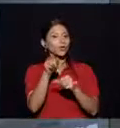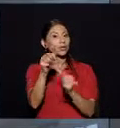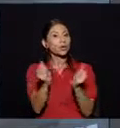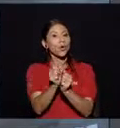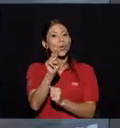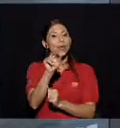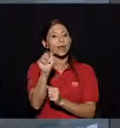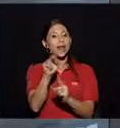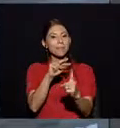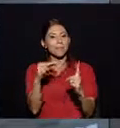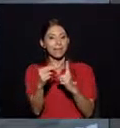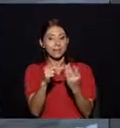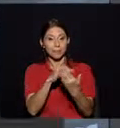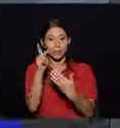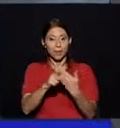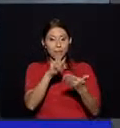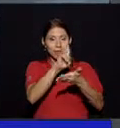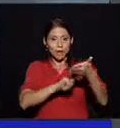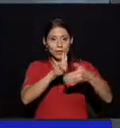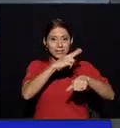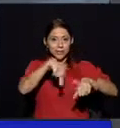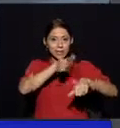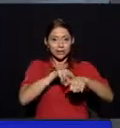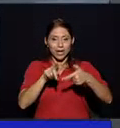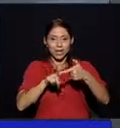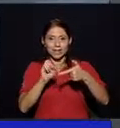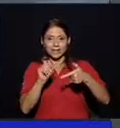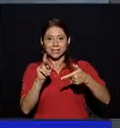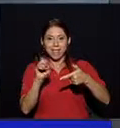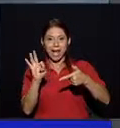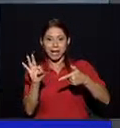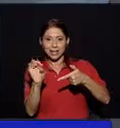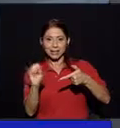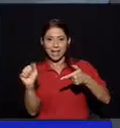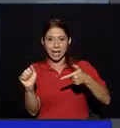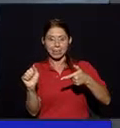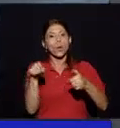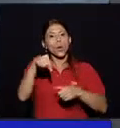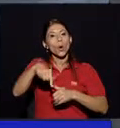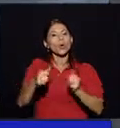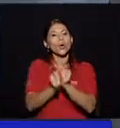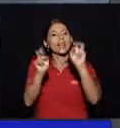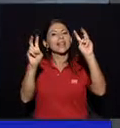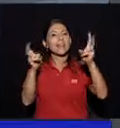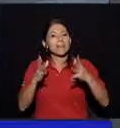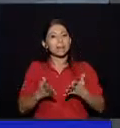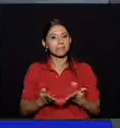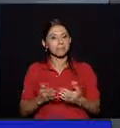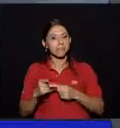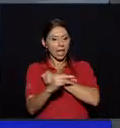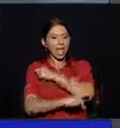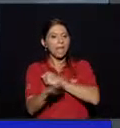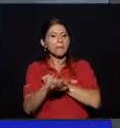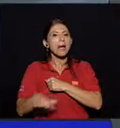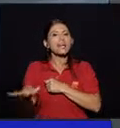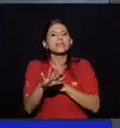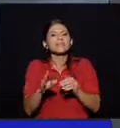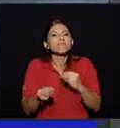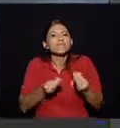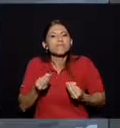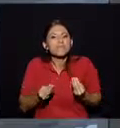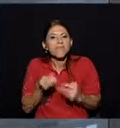Continúa usted en Una Mirada, el programa de la Universidad Nacional y del CINAR S.A., hoy con el tema de cómo está el país,